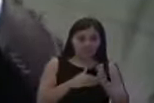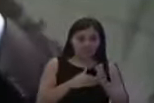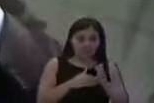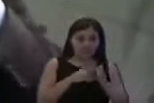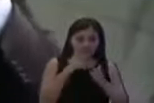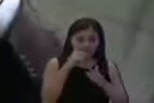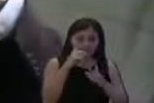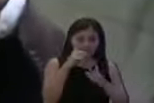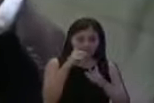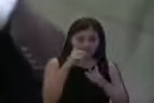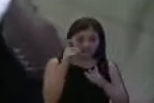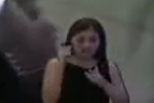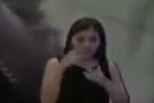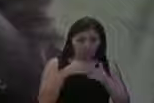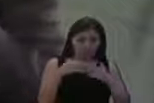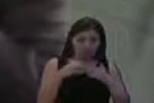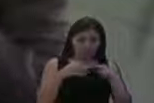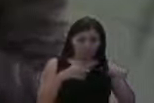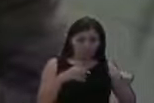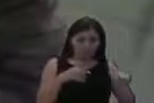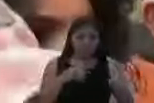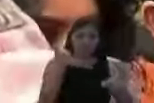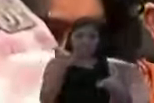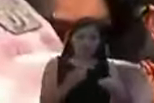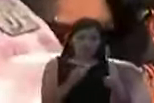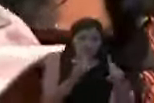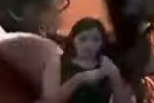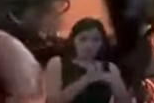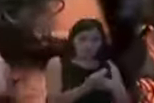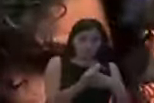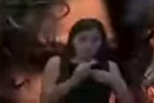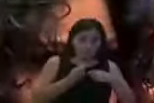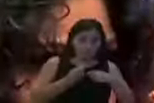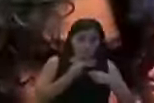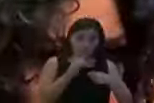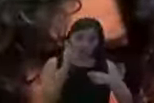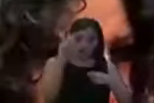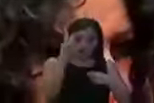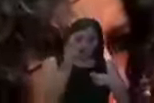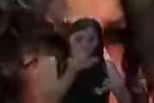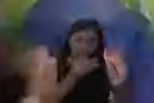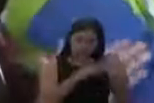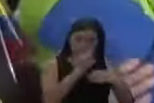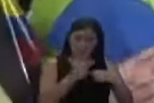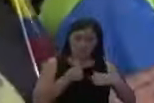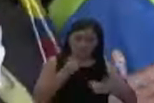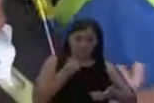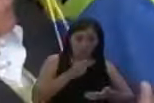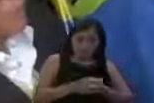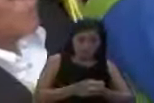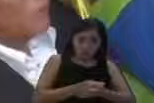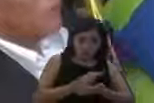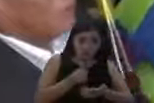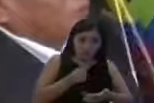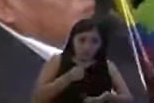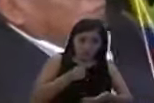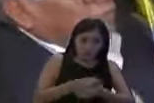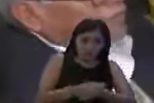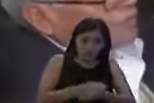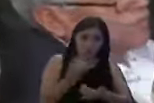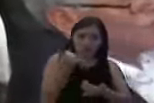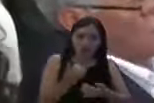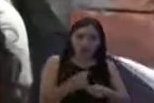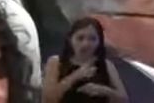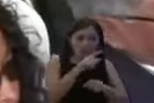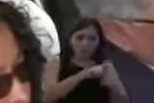lucrar con la especulación pues compañeros Si se dan cuenta para los que saben por dónde va a pasar la carretera